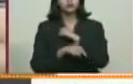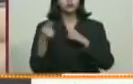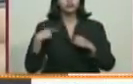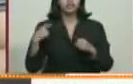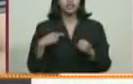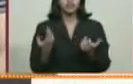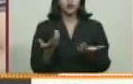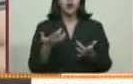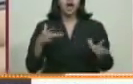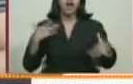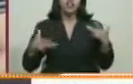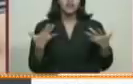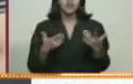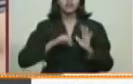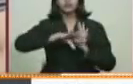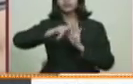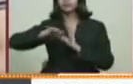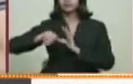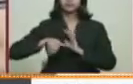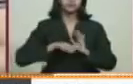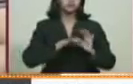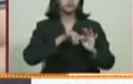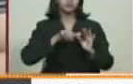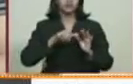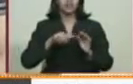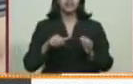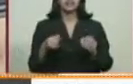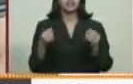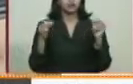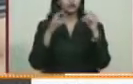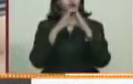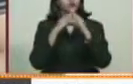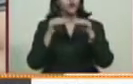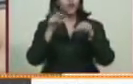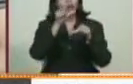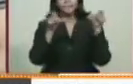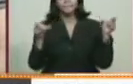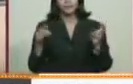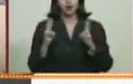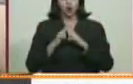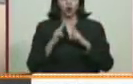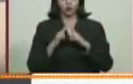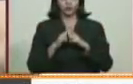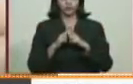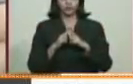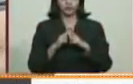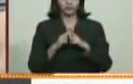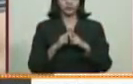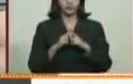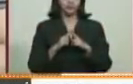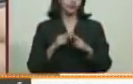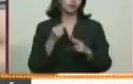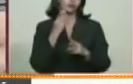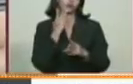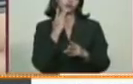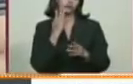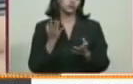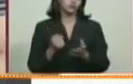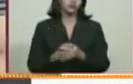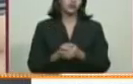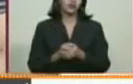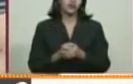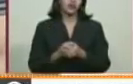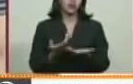sus acciones de corrupción y criminales que ya todo el mundo conoce, ¿no? Como cuando González González, tú sabes que yo